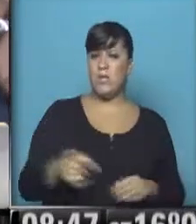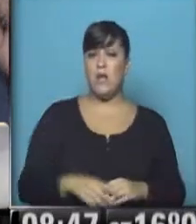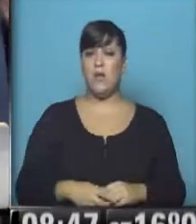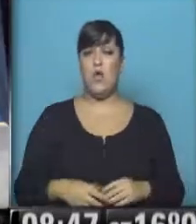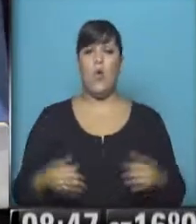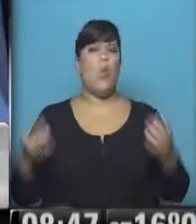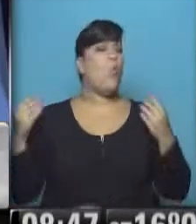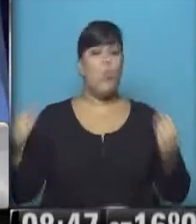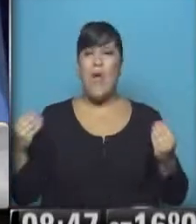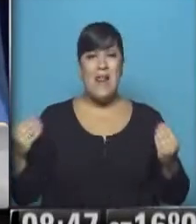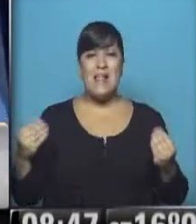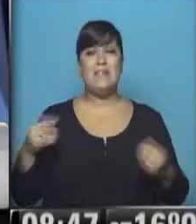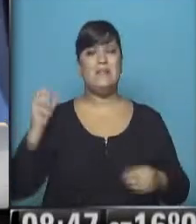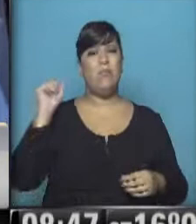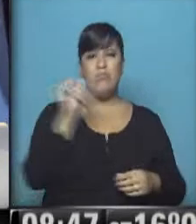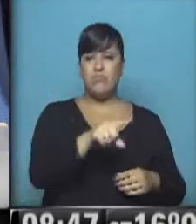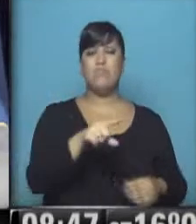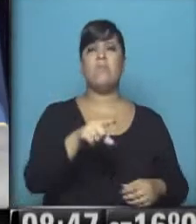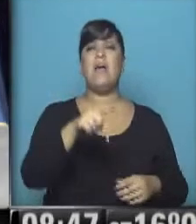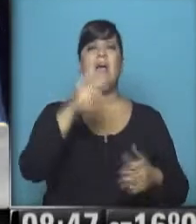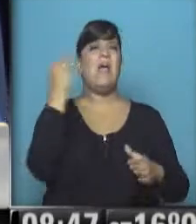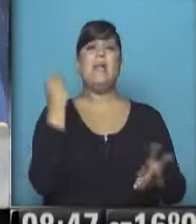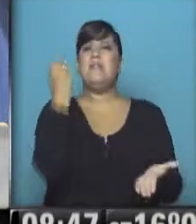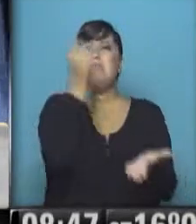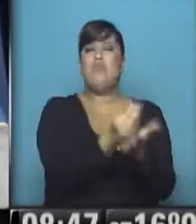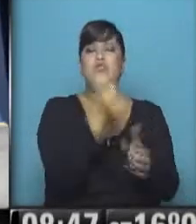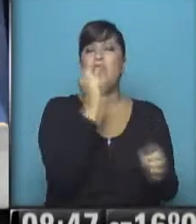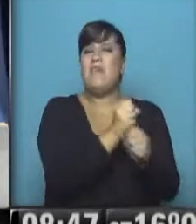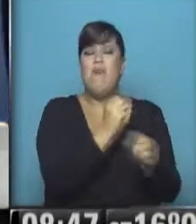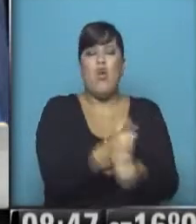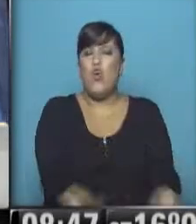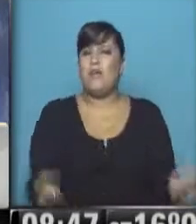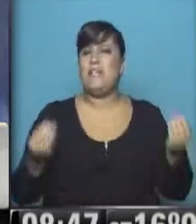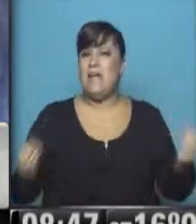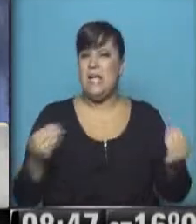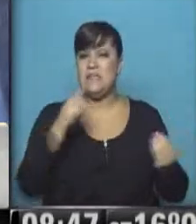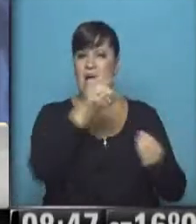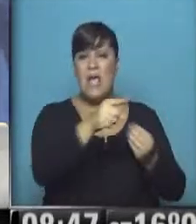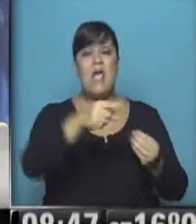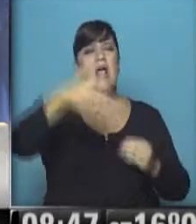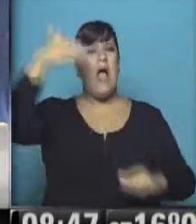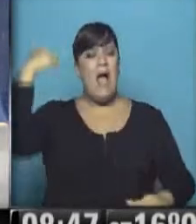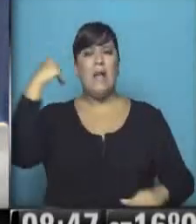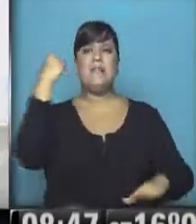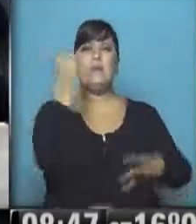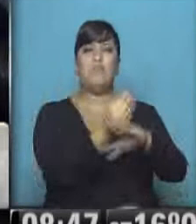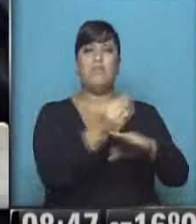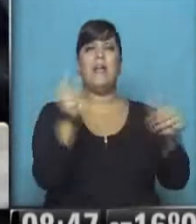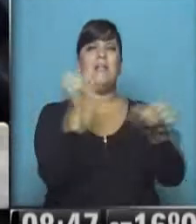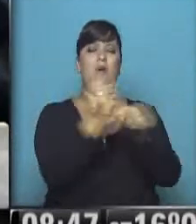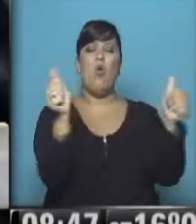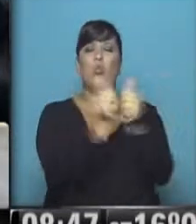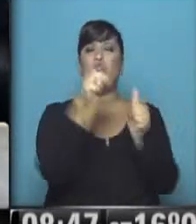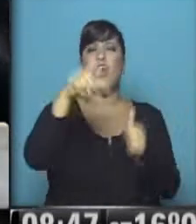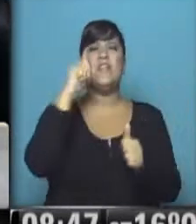¿cuál es la función que él cumple? ¿Cuál es la función concreta que él cumplía para Nisman? A ver,